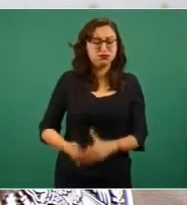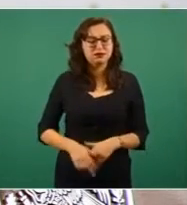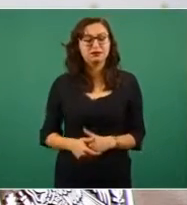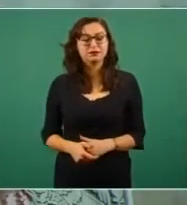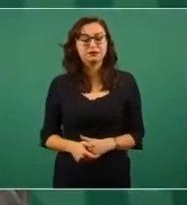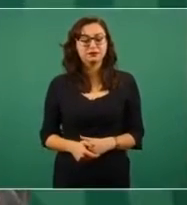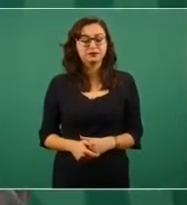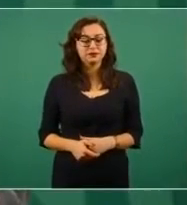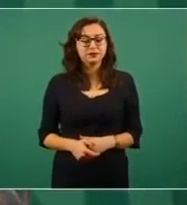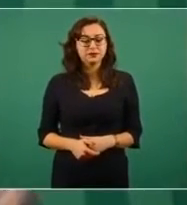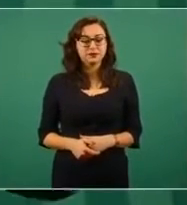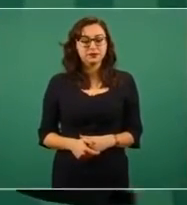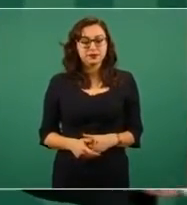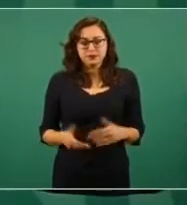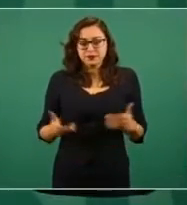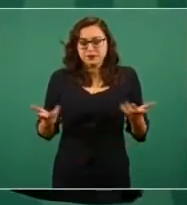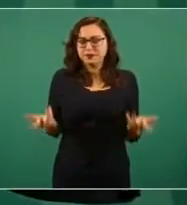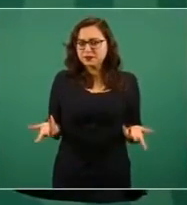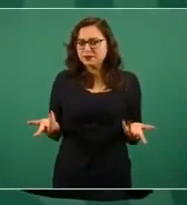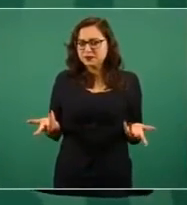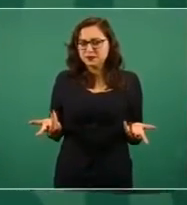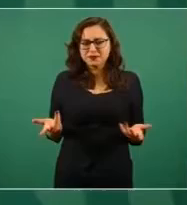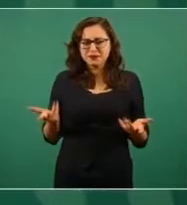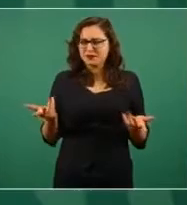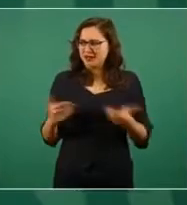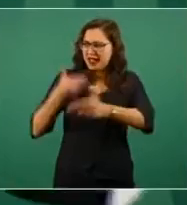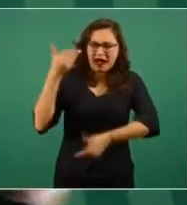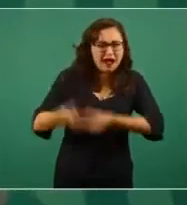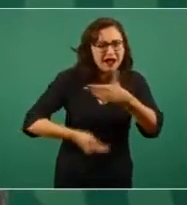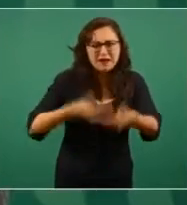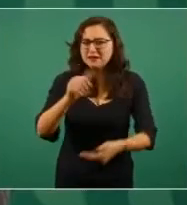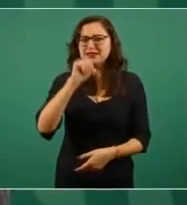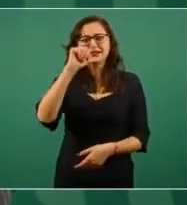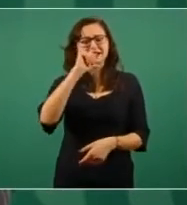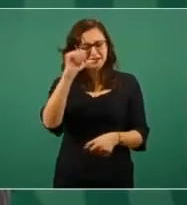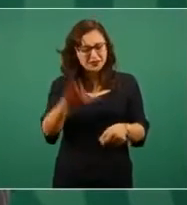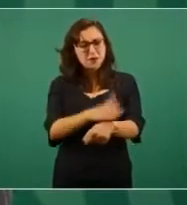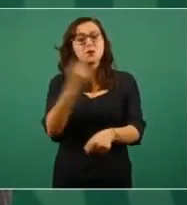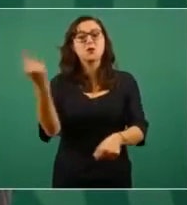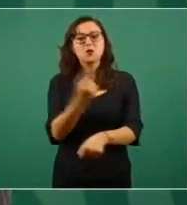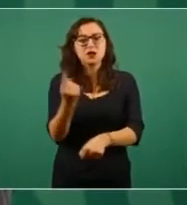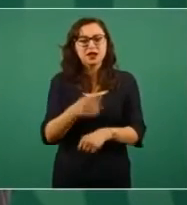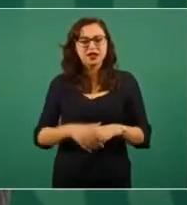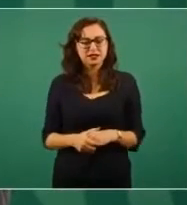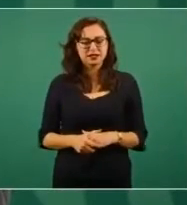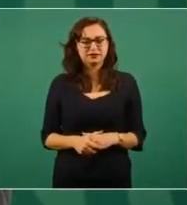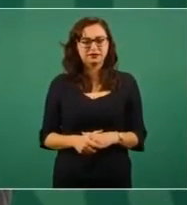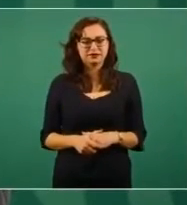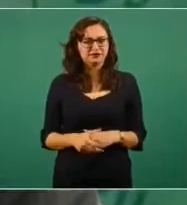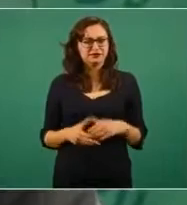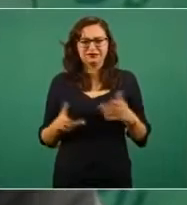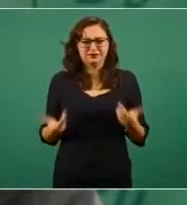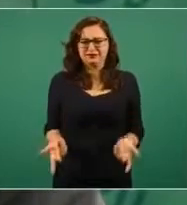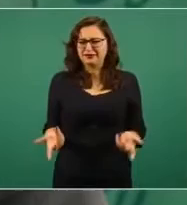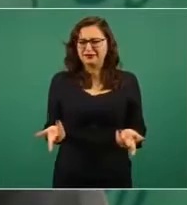Bueno, ¿y entonces por qué no se avanza? ¿Por qué esta